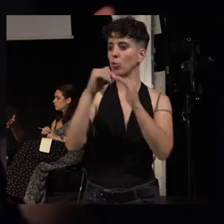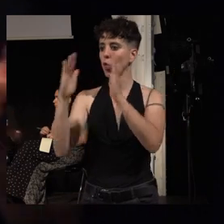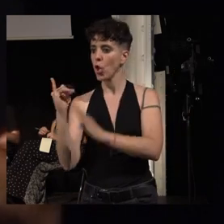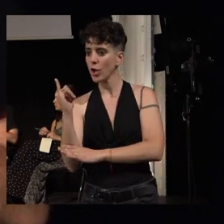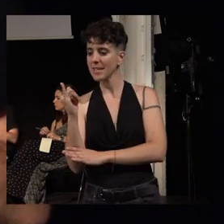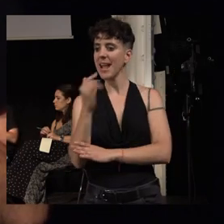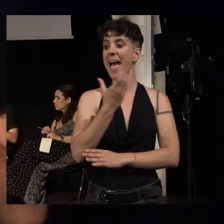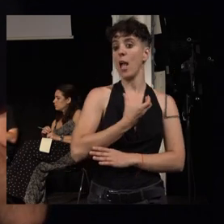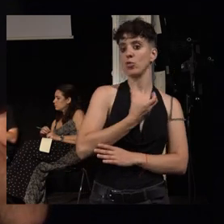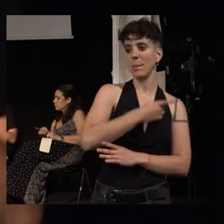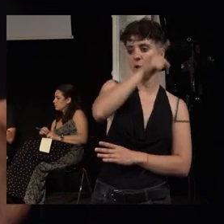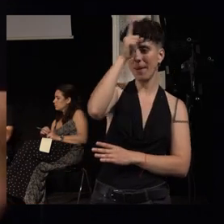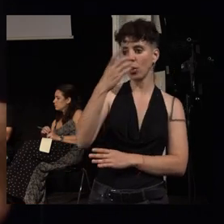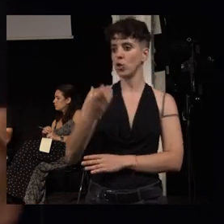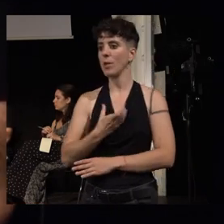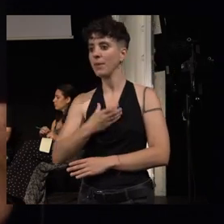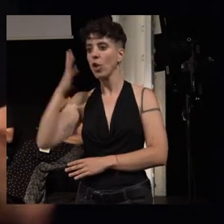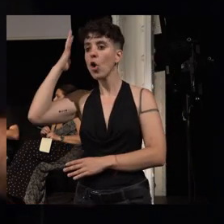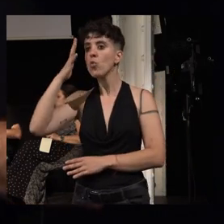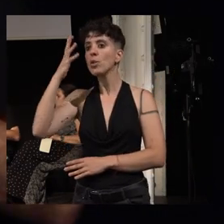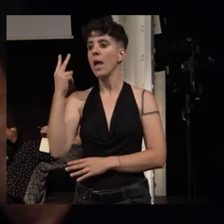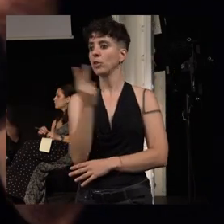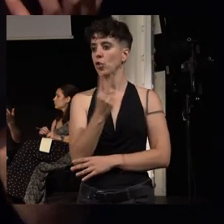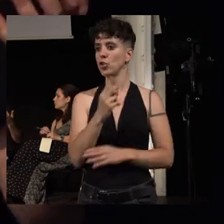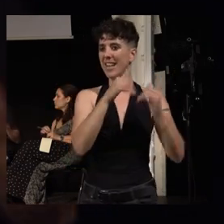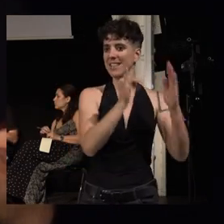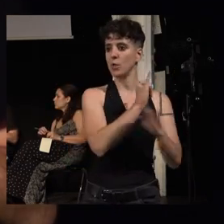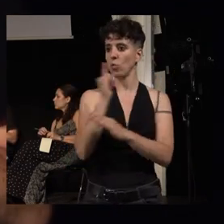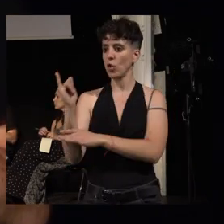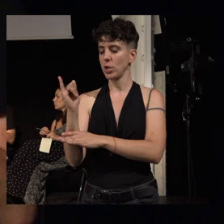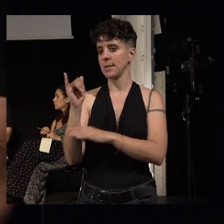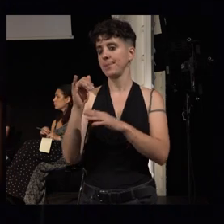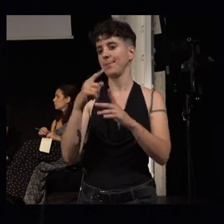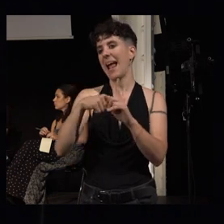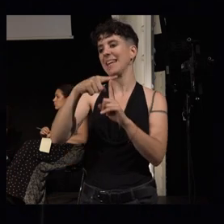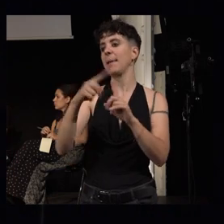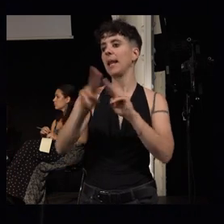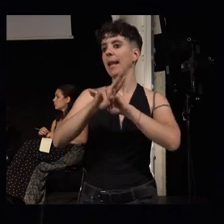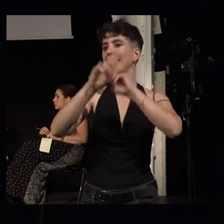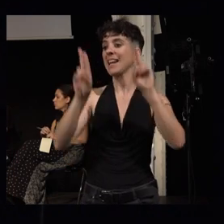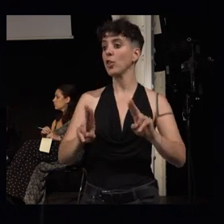de Madrid o el Ayuntamiento de Coruña fueron las dos primeras instituciones a nivel internacional